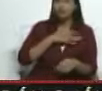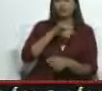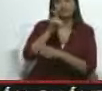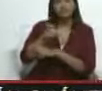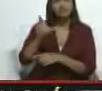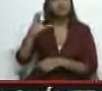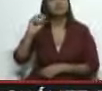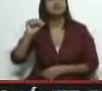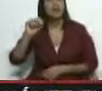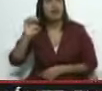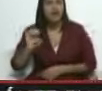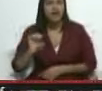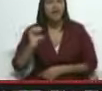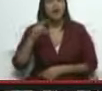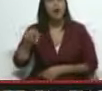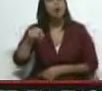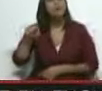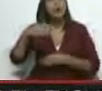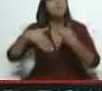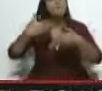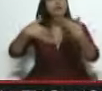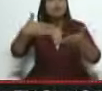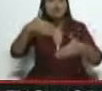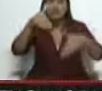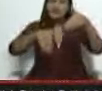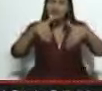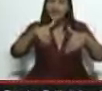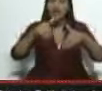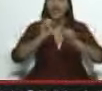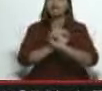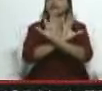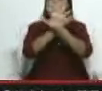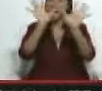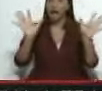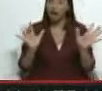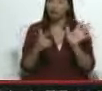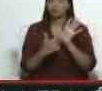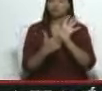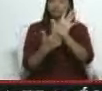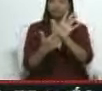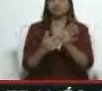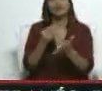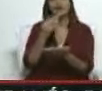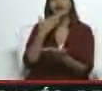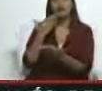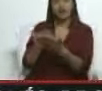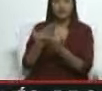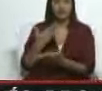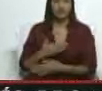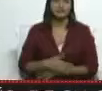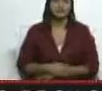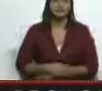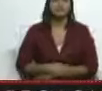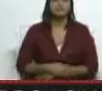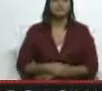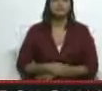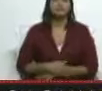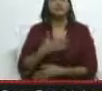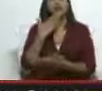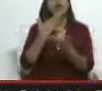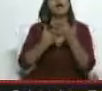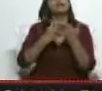proceso electoral transparente y creíble y gracias fundamentalmente a